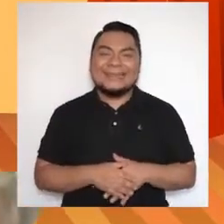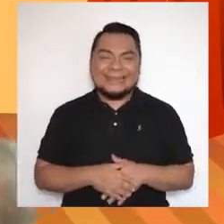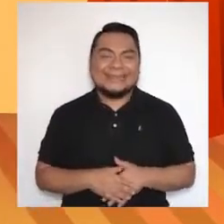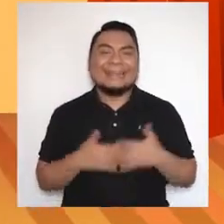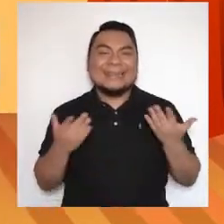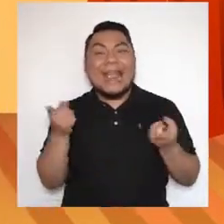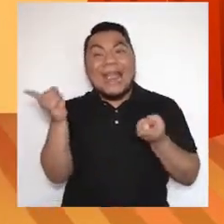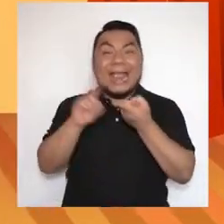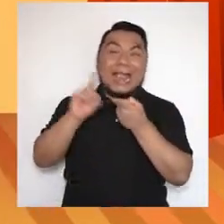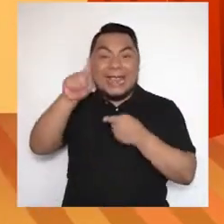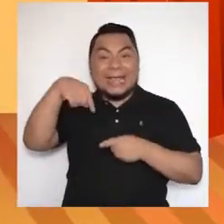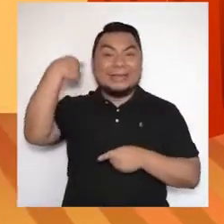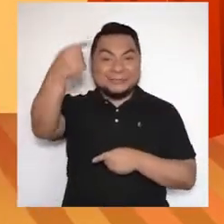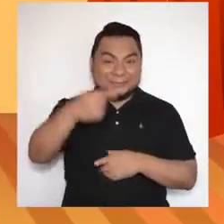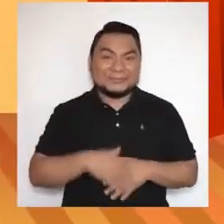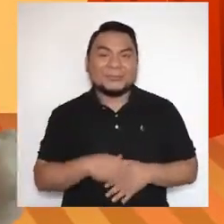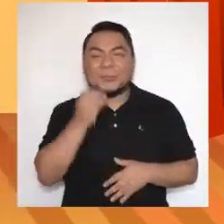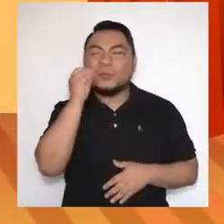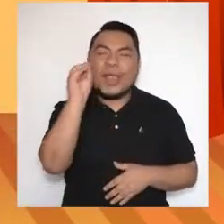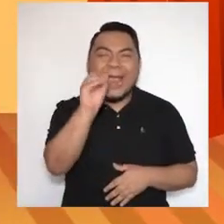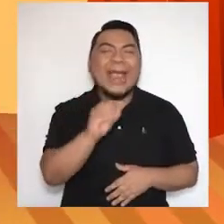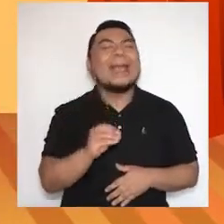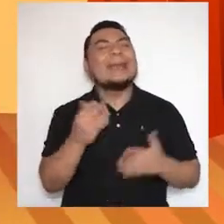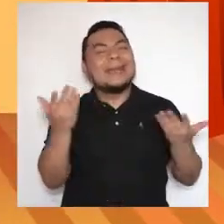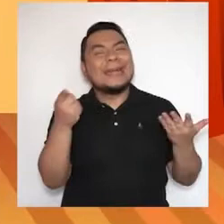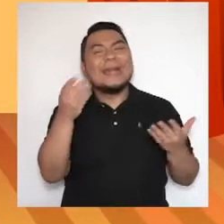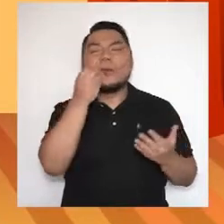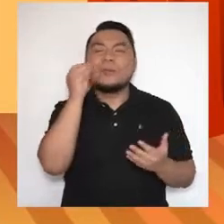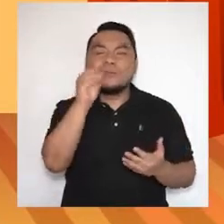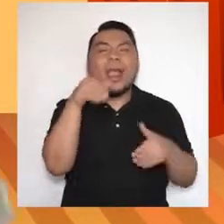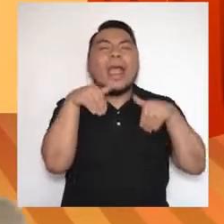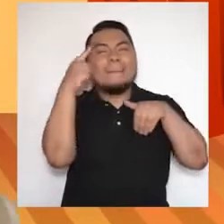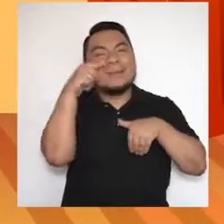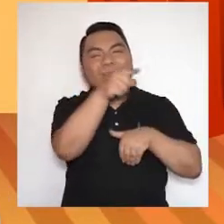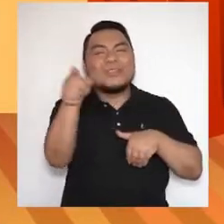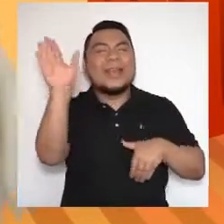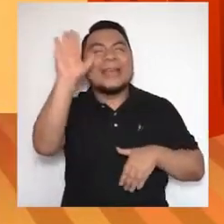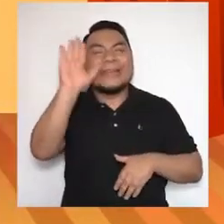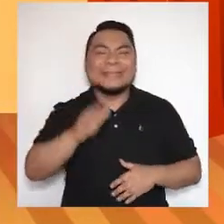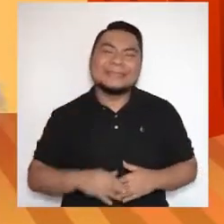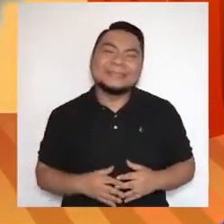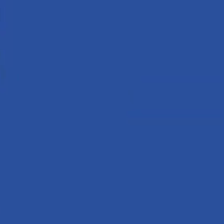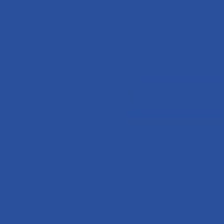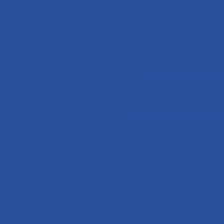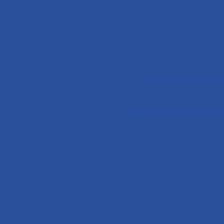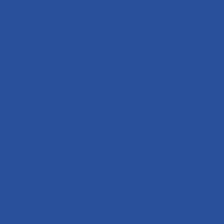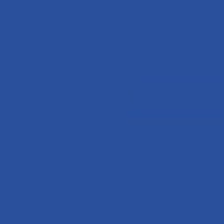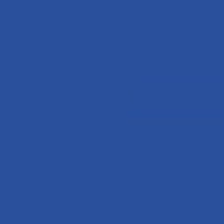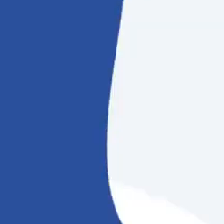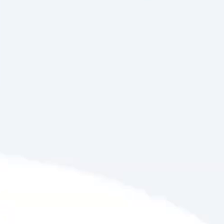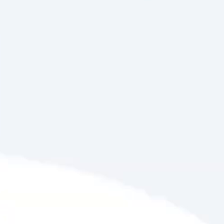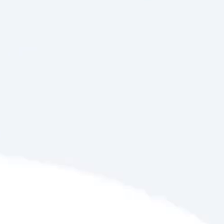¡Ah! ¡Hasta la próxima! ¡Mua! ¡Besos perrunos para ustedes! ¡Adiós!